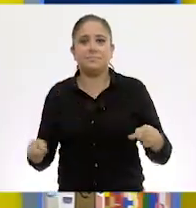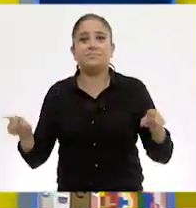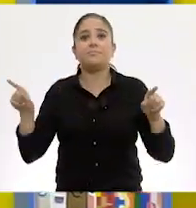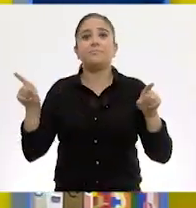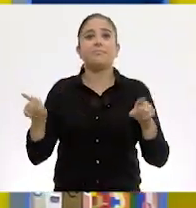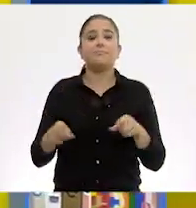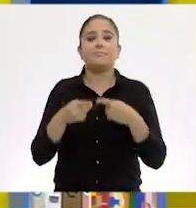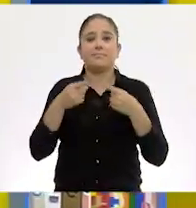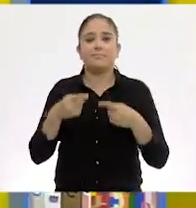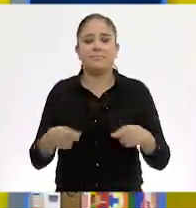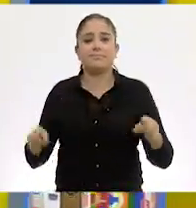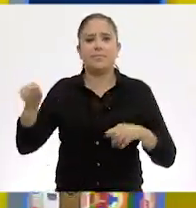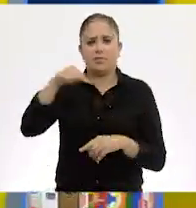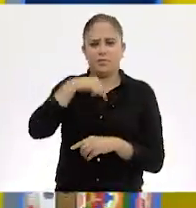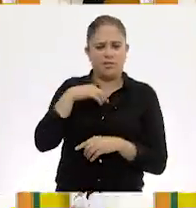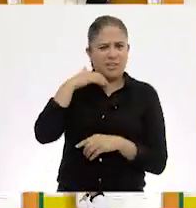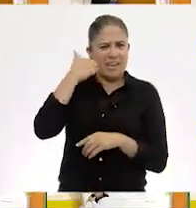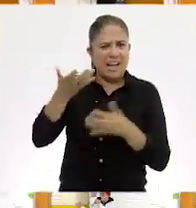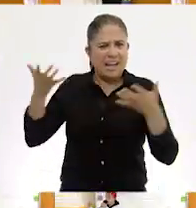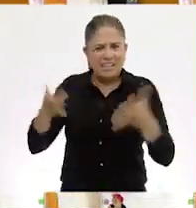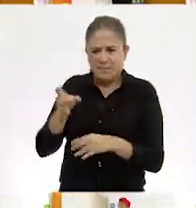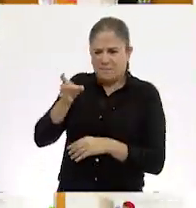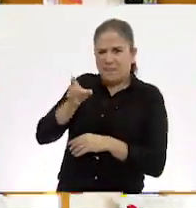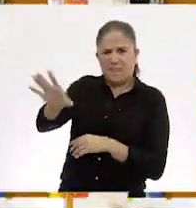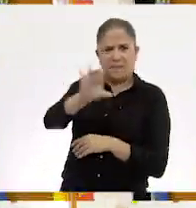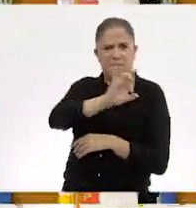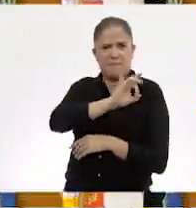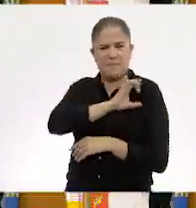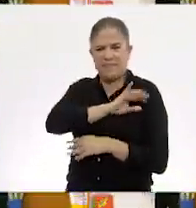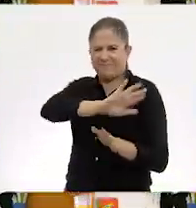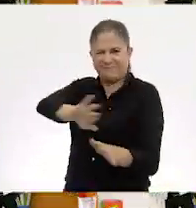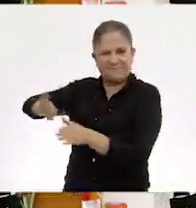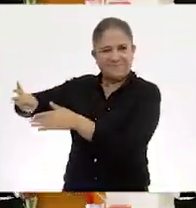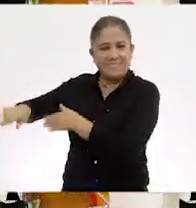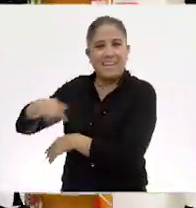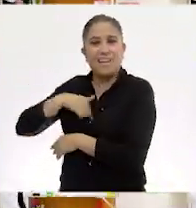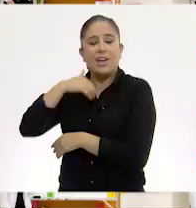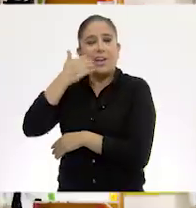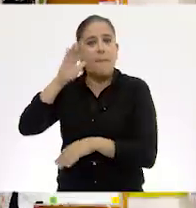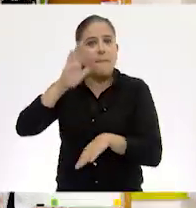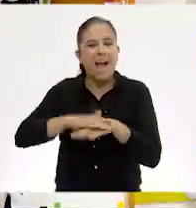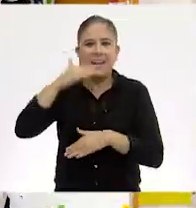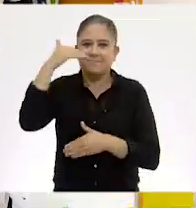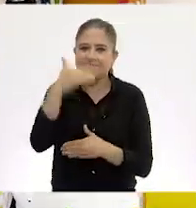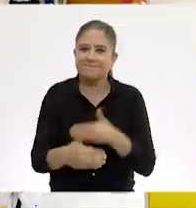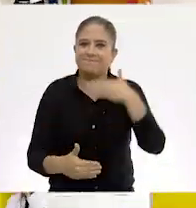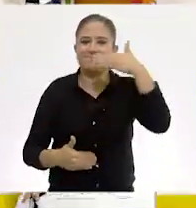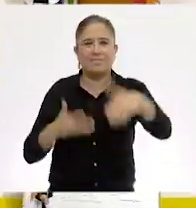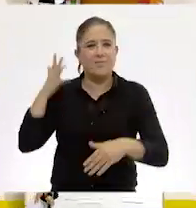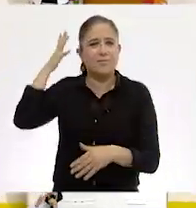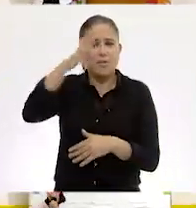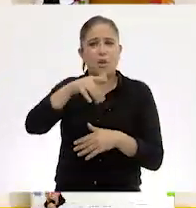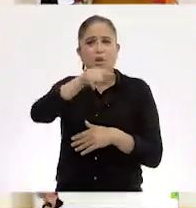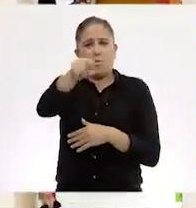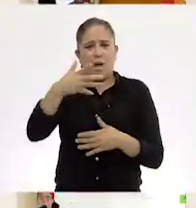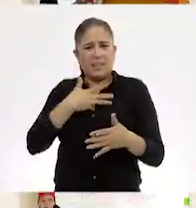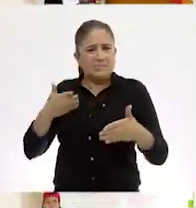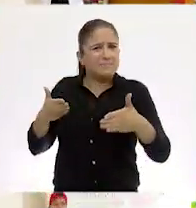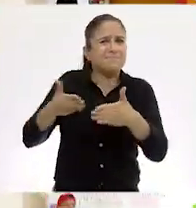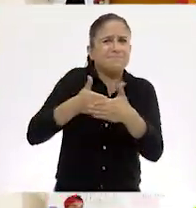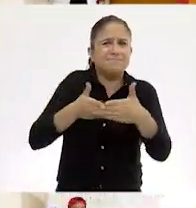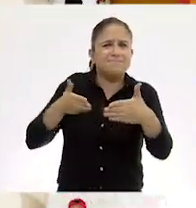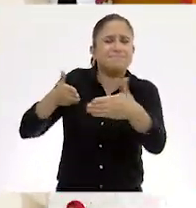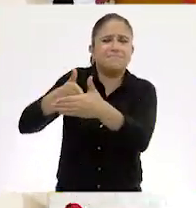Quería grabar en este beat, me atreví y vencí al miedo. Con tan solo intentarlo pude ver el gran progreso. Las fronteras más grandes las creamos nosotros